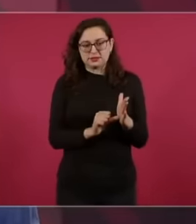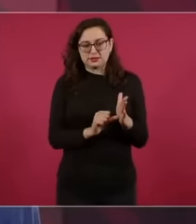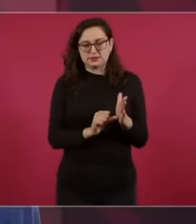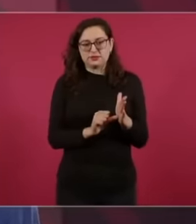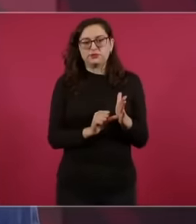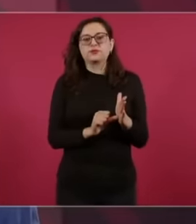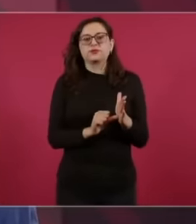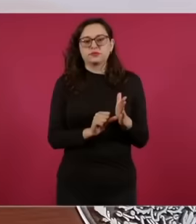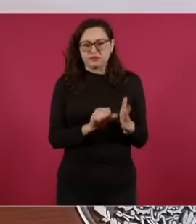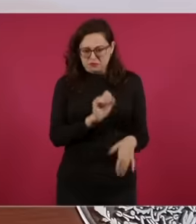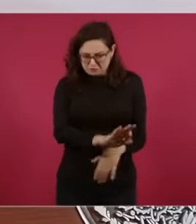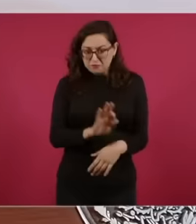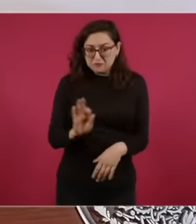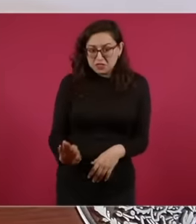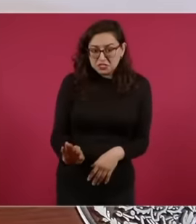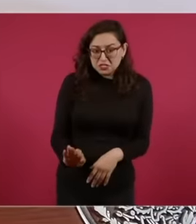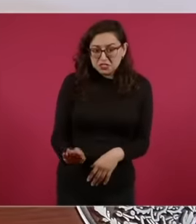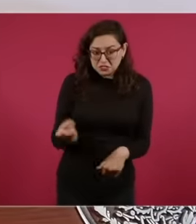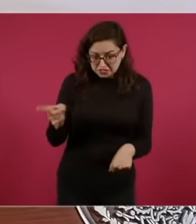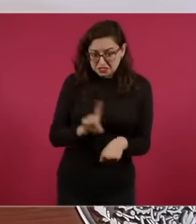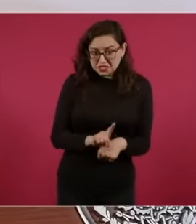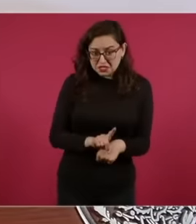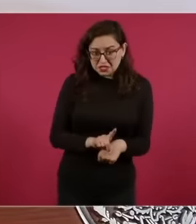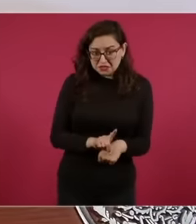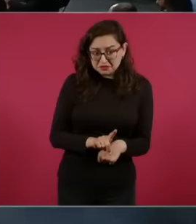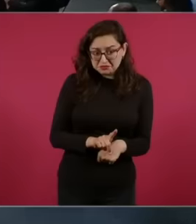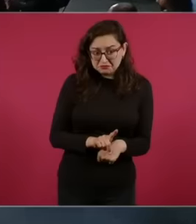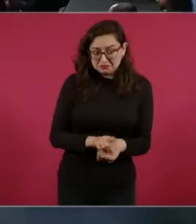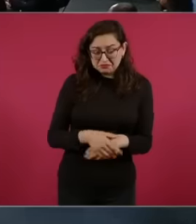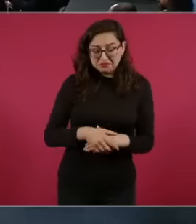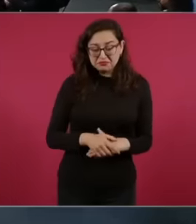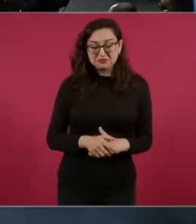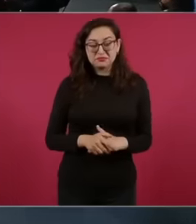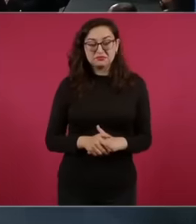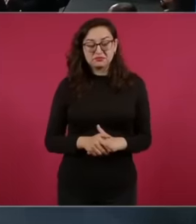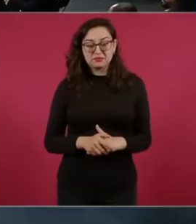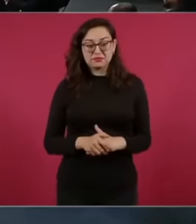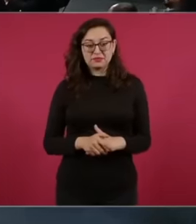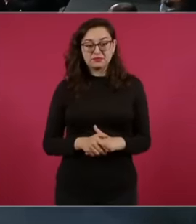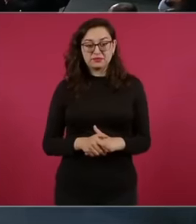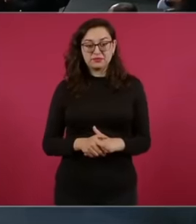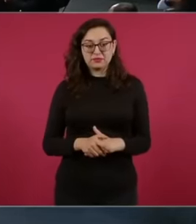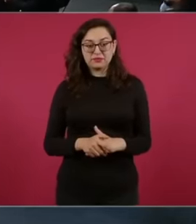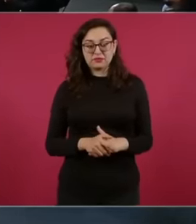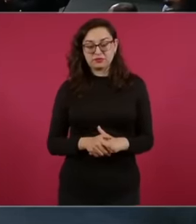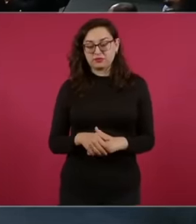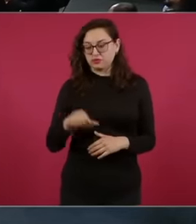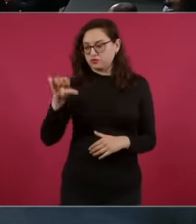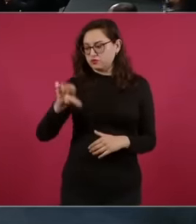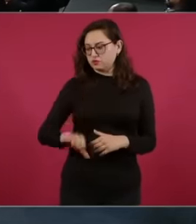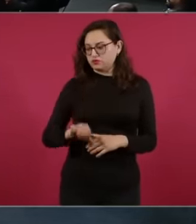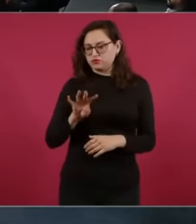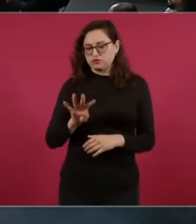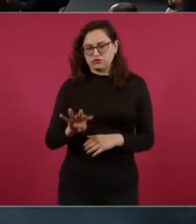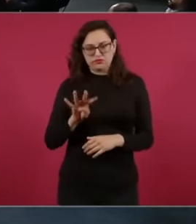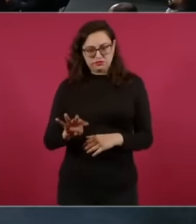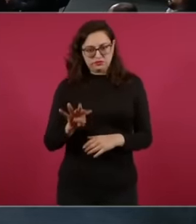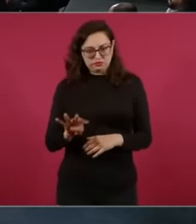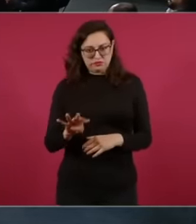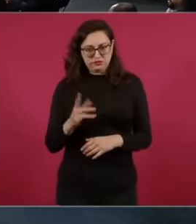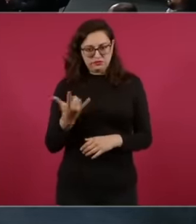Le ponemos de una vez el día. A ver, estamos a 19.